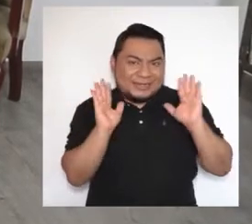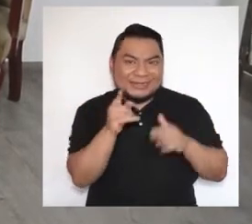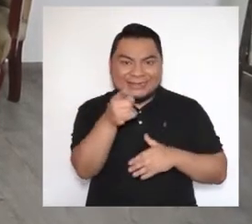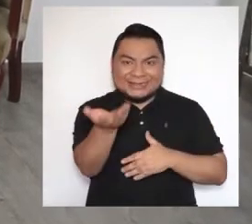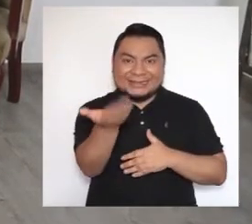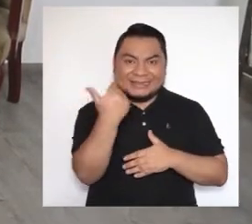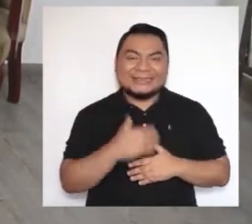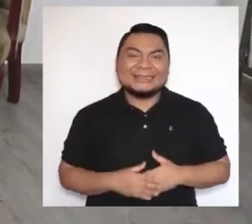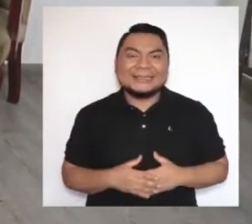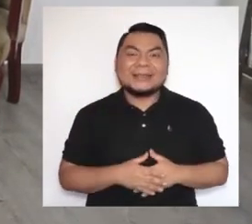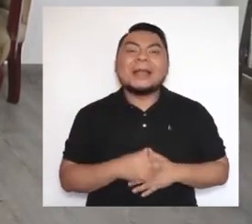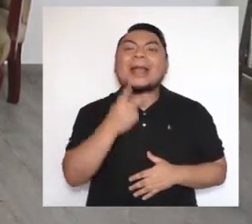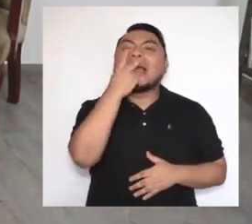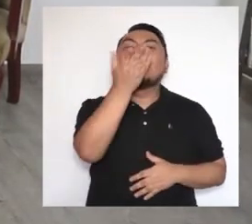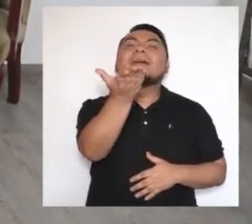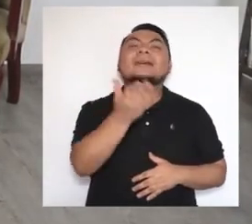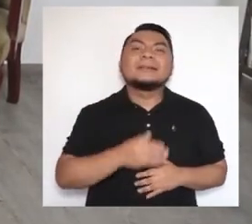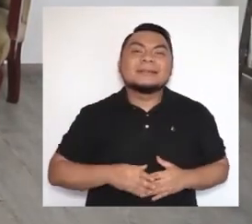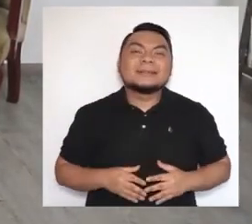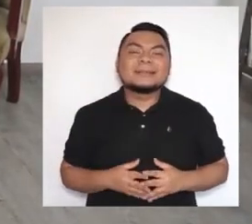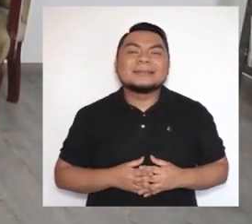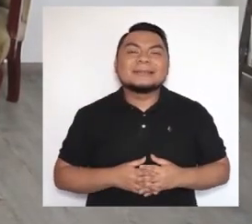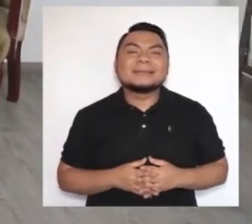puedan! A ver...